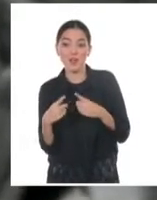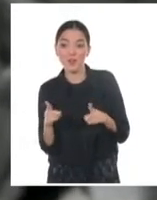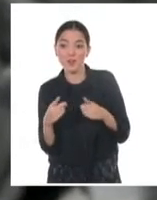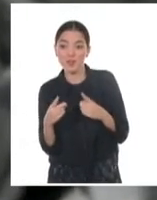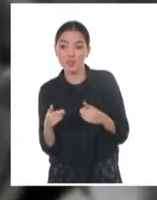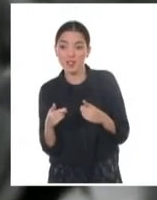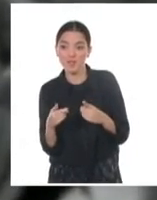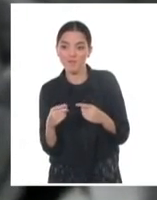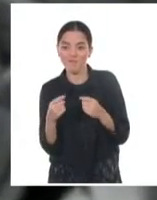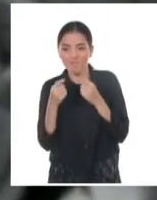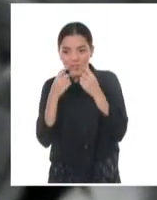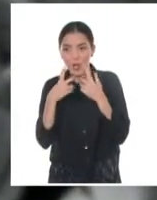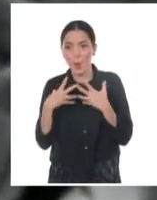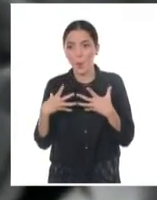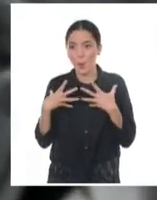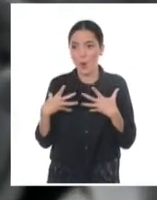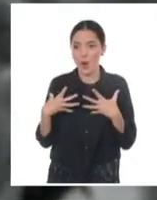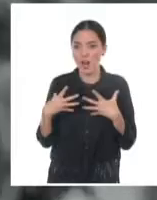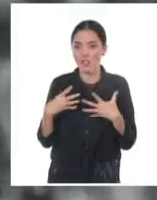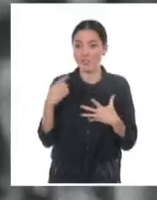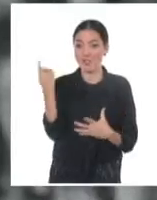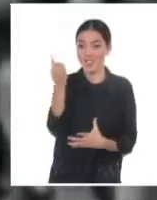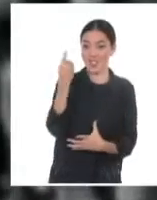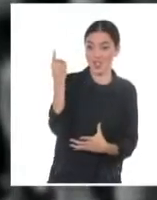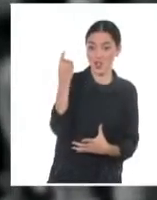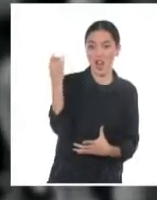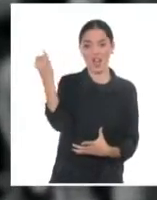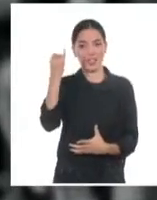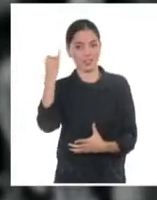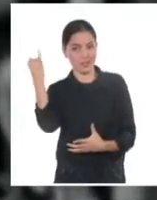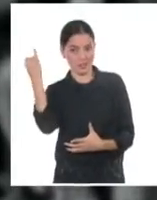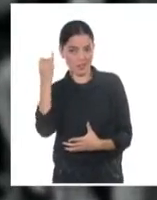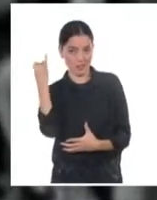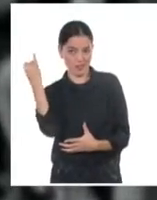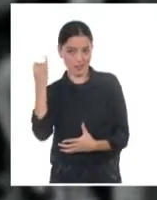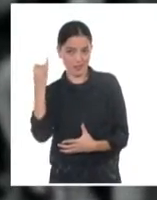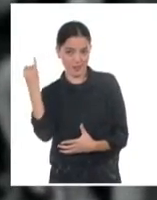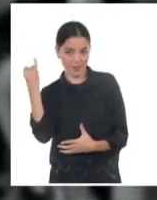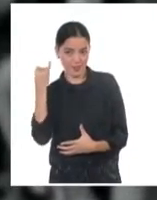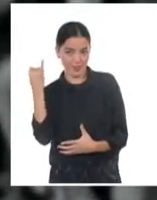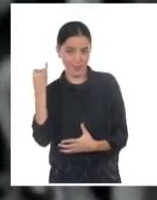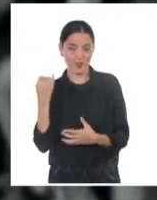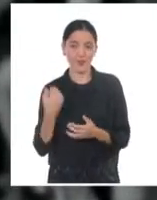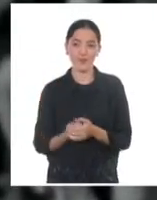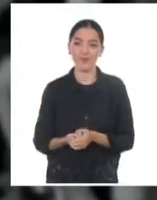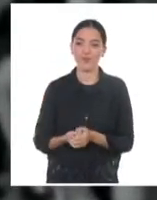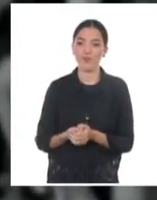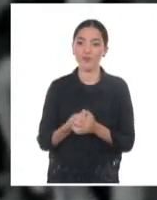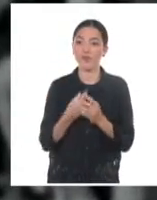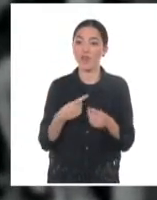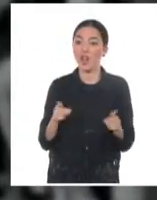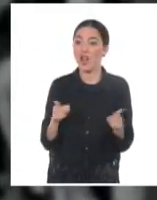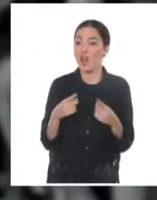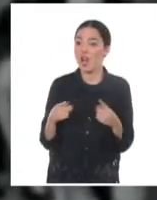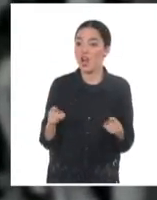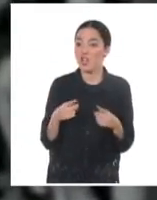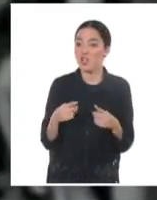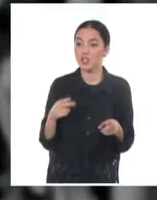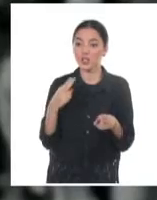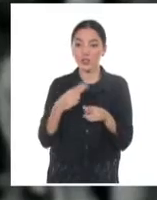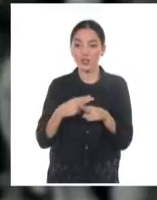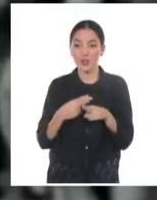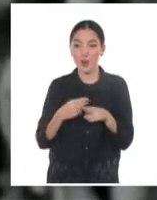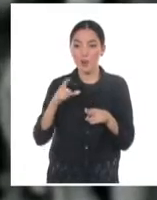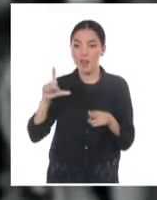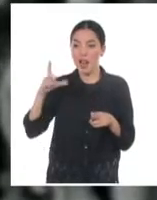Como pieza cumbre de esa unión del bolero y el son está el tema Lágrimas Negras, que ha sido grabada en cientos de versiones y